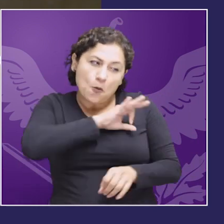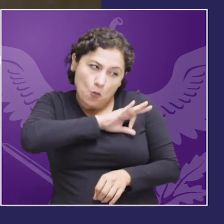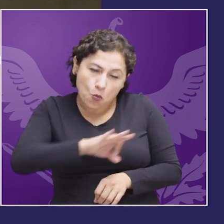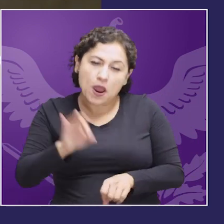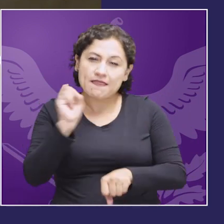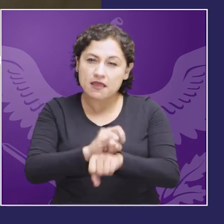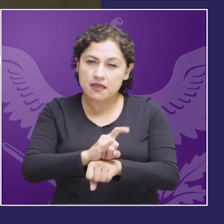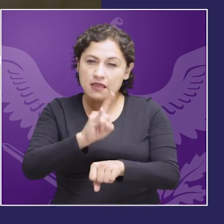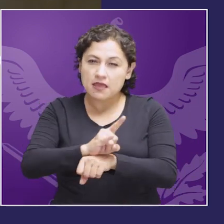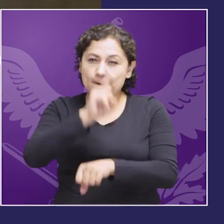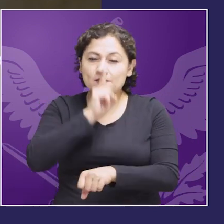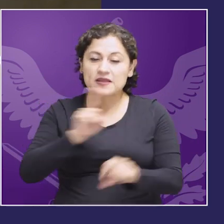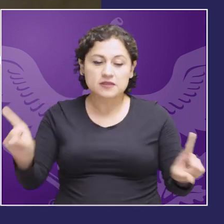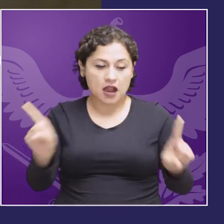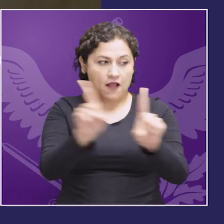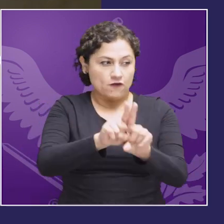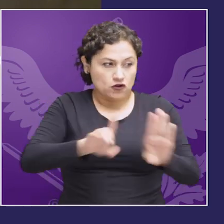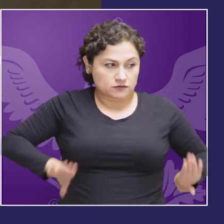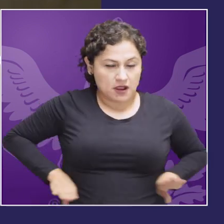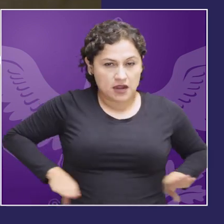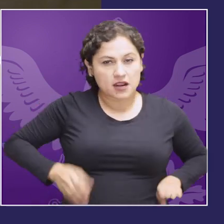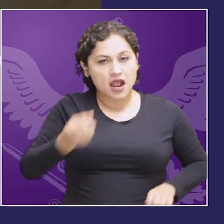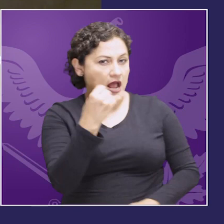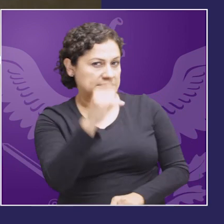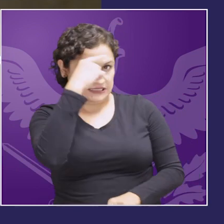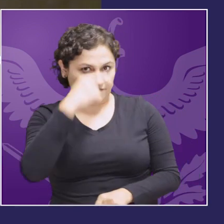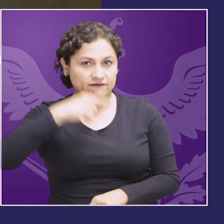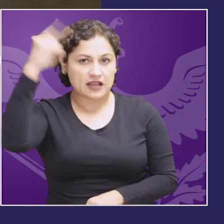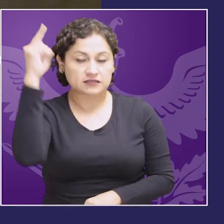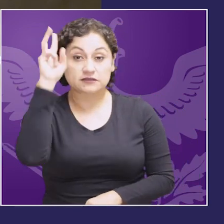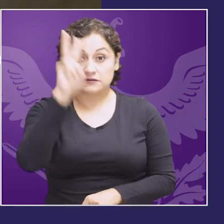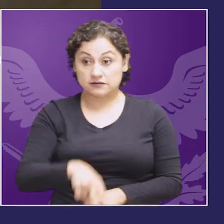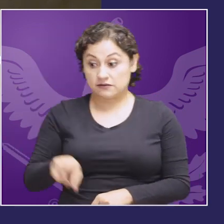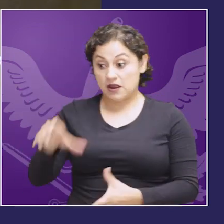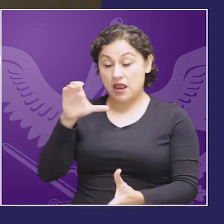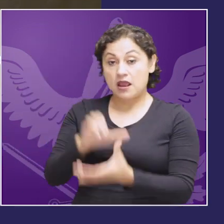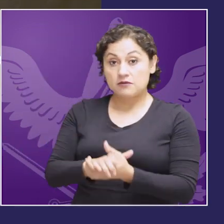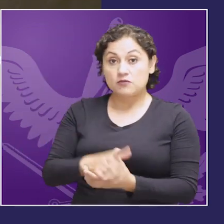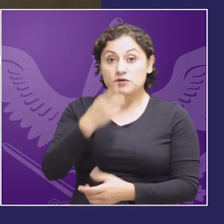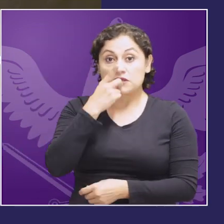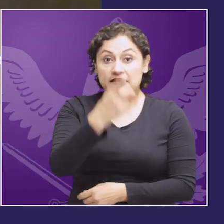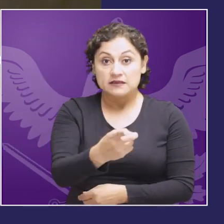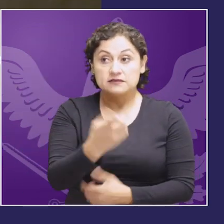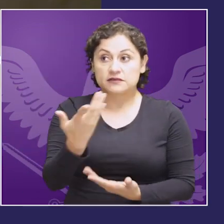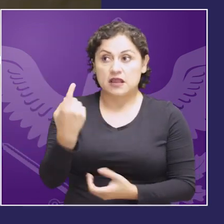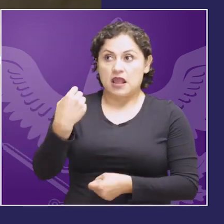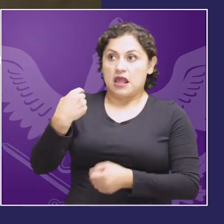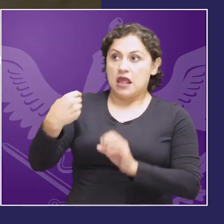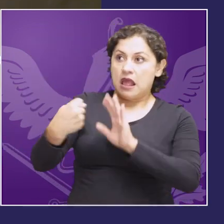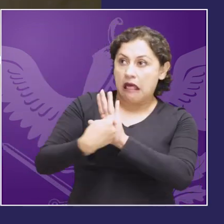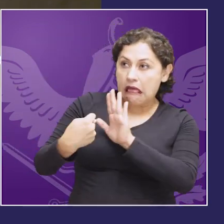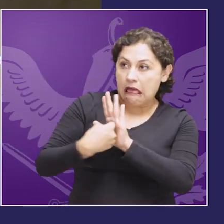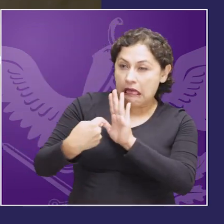feminicidio. Para que sea más fácil acreditar el feminicidio y que esto no se vaya por el lado de homicidio, usted diga que Reina tenía una